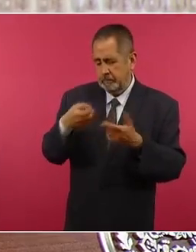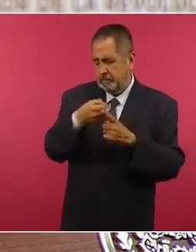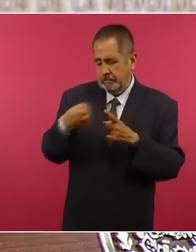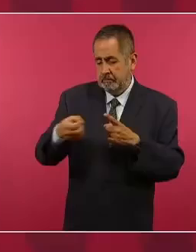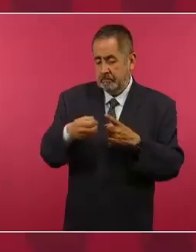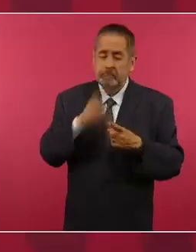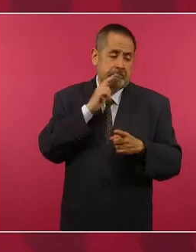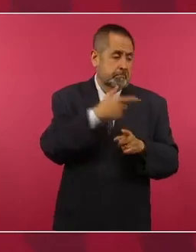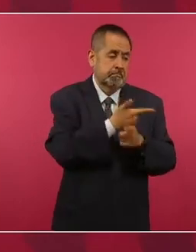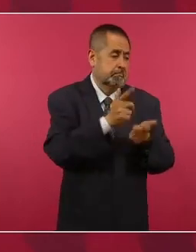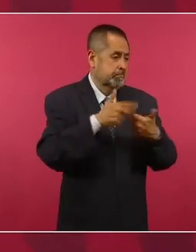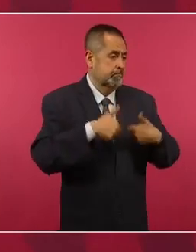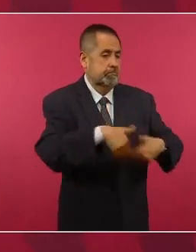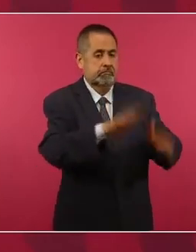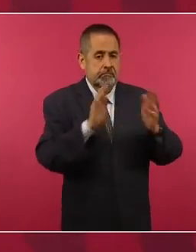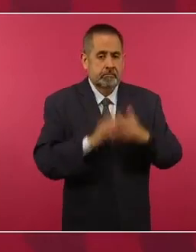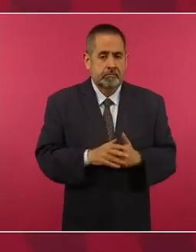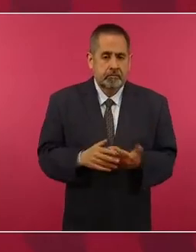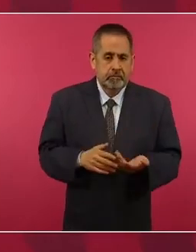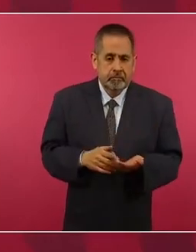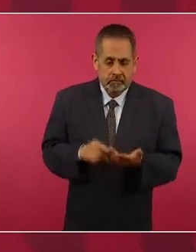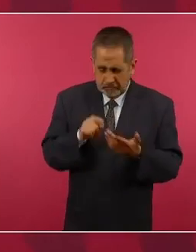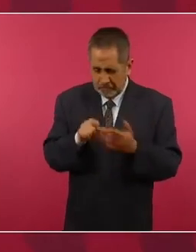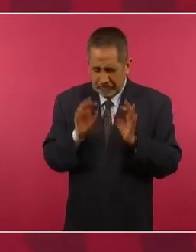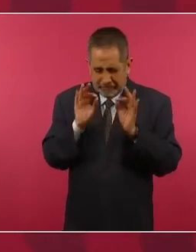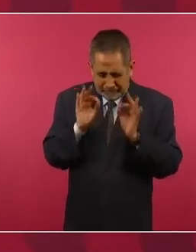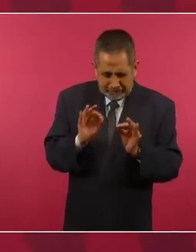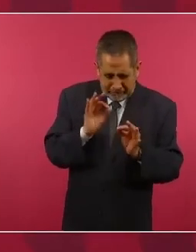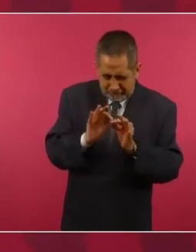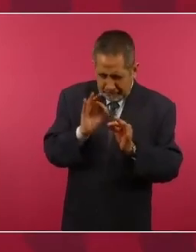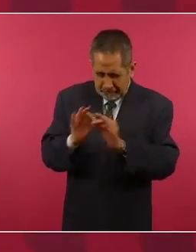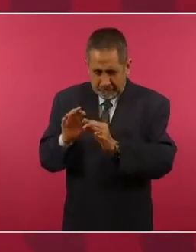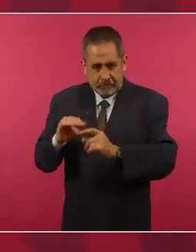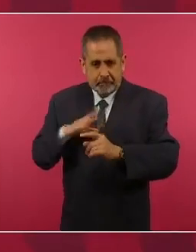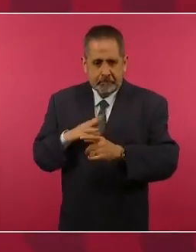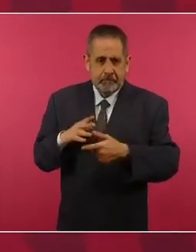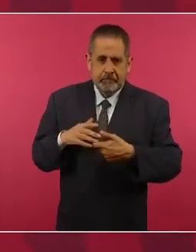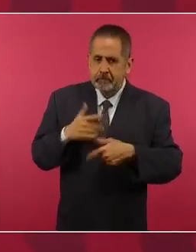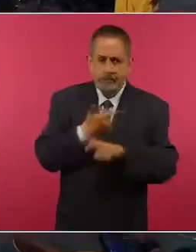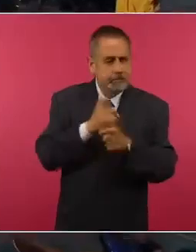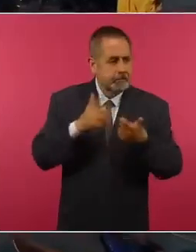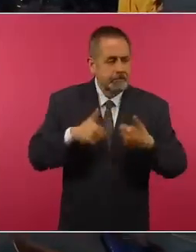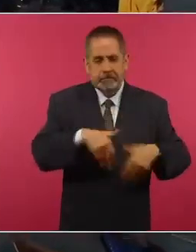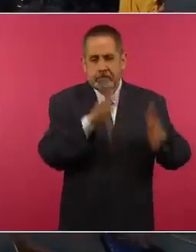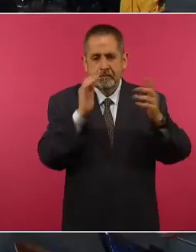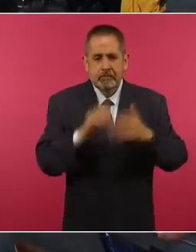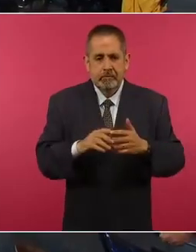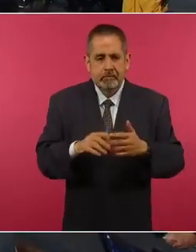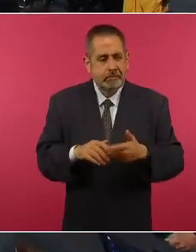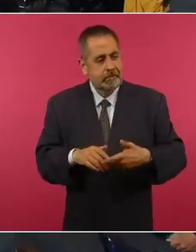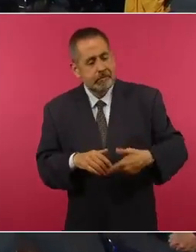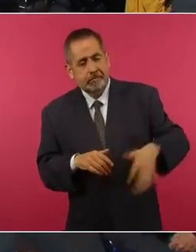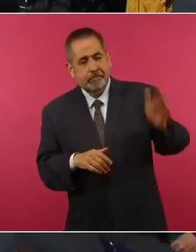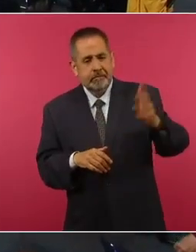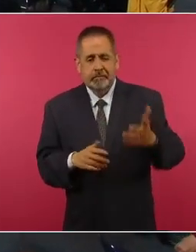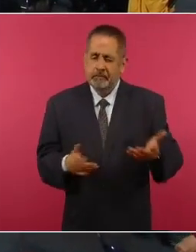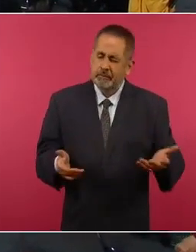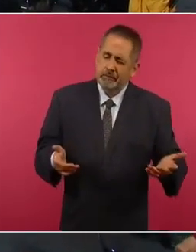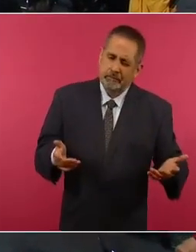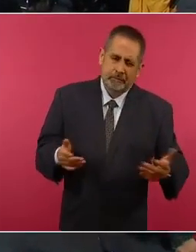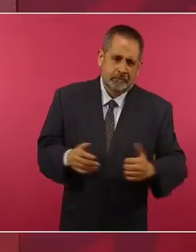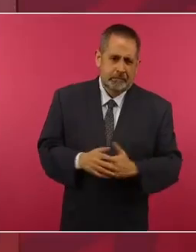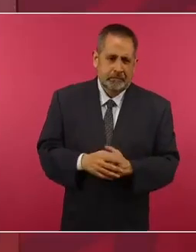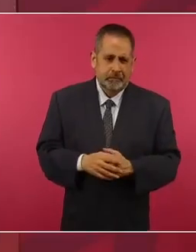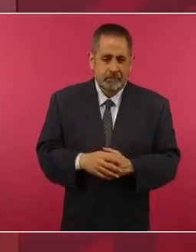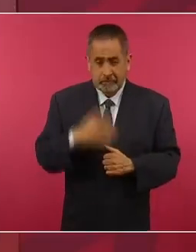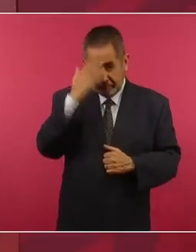y no hubo precisión en esto y para afuera, libertad. ¿Saben